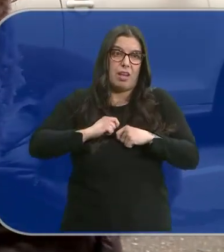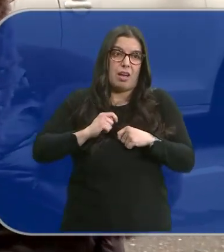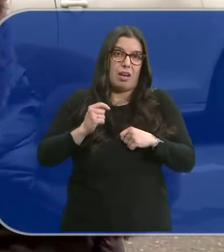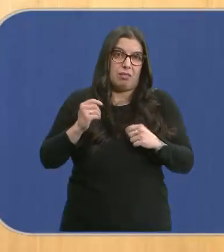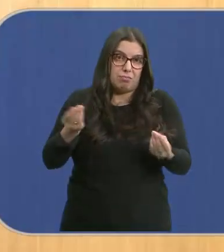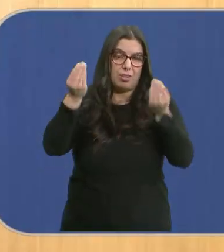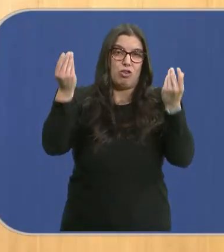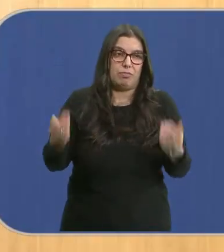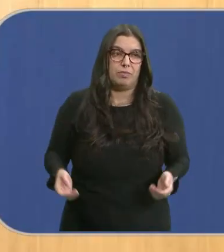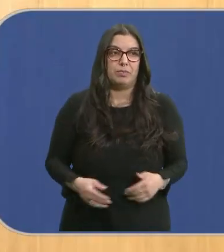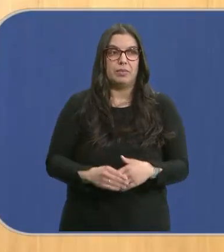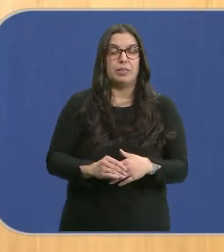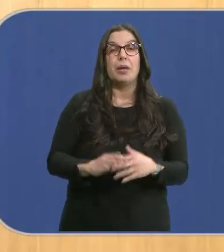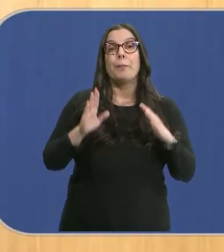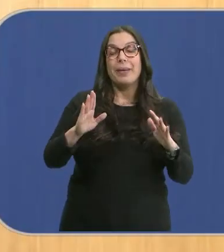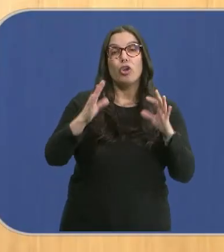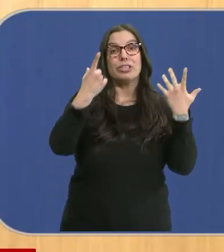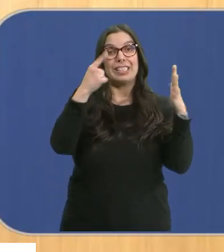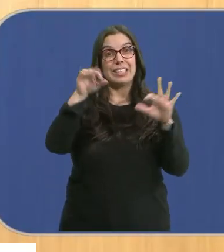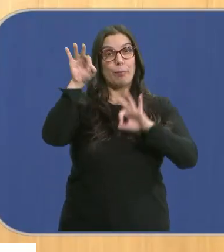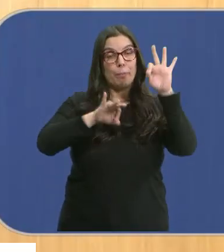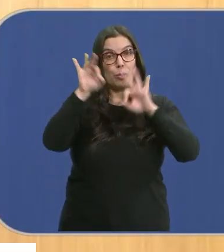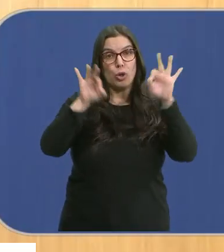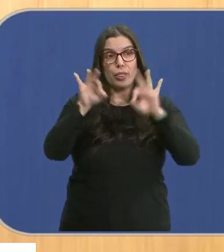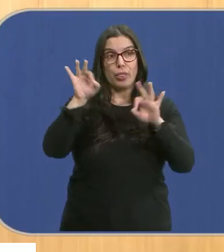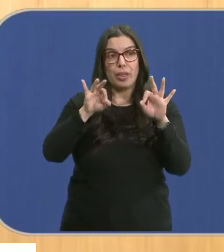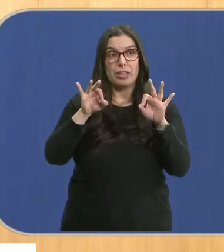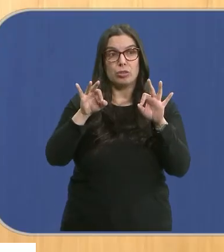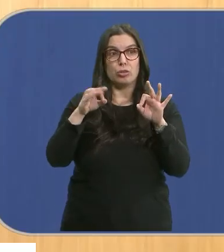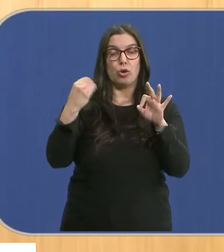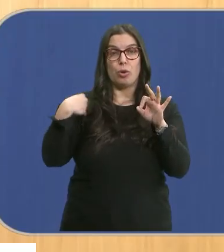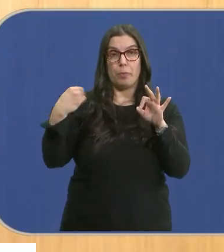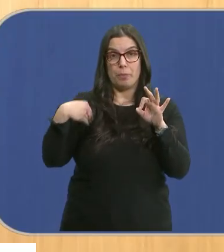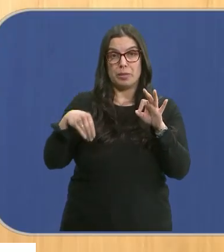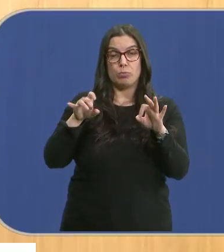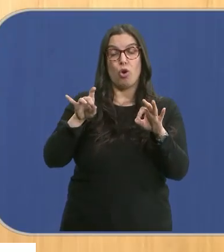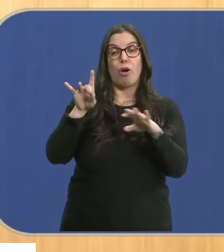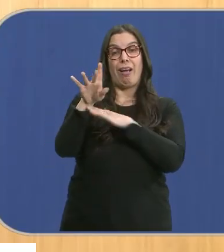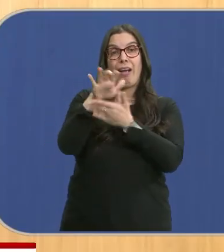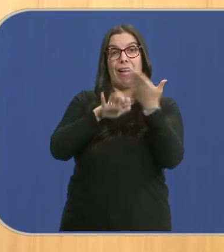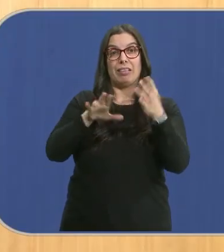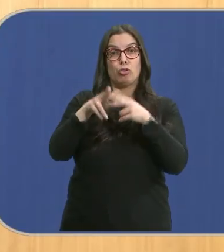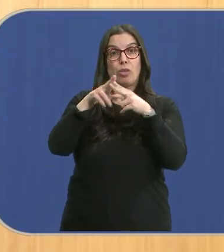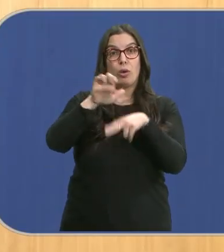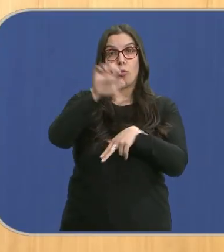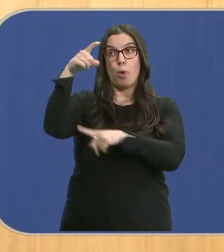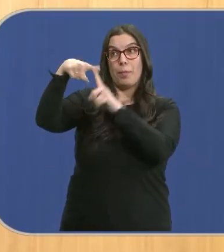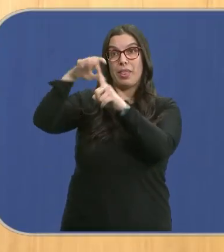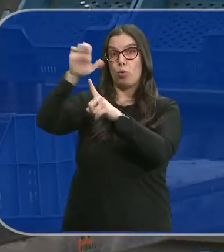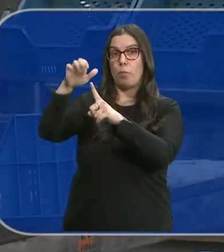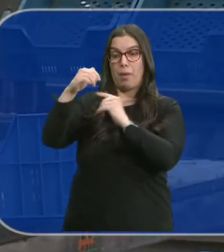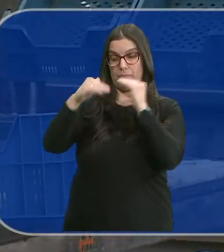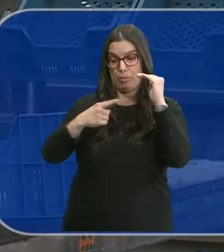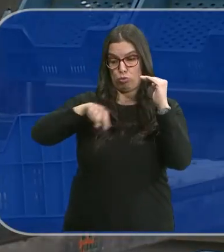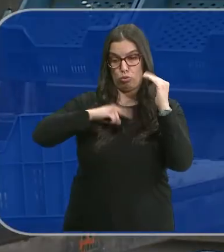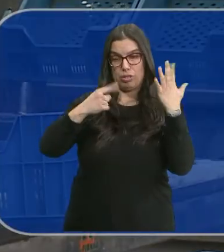poquito más. Pero todavía no llegamos al 60% que marca la Carta Social Europea del salario medio europeo.